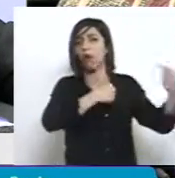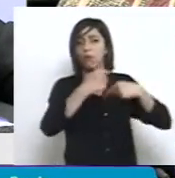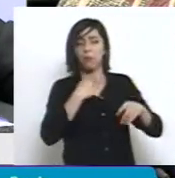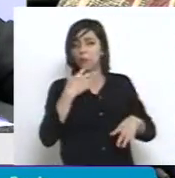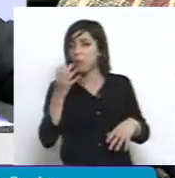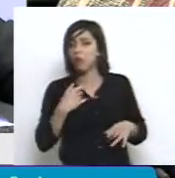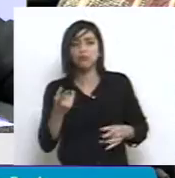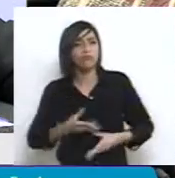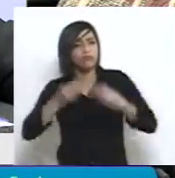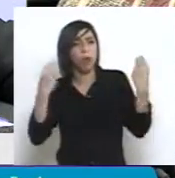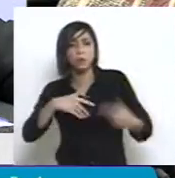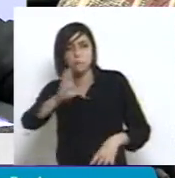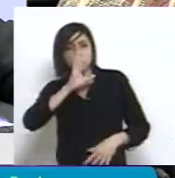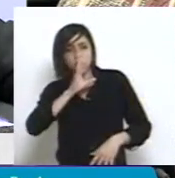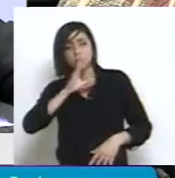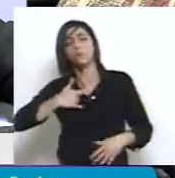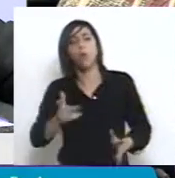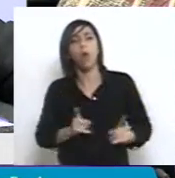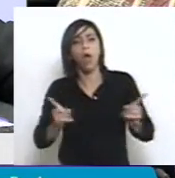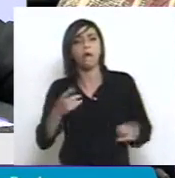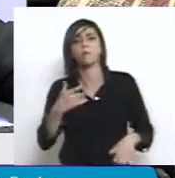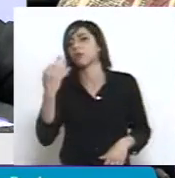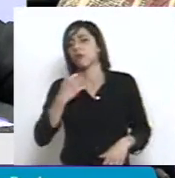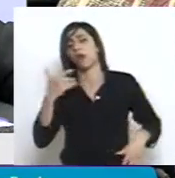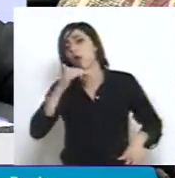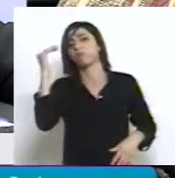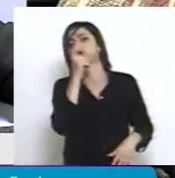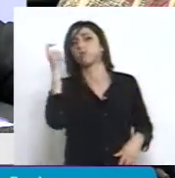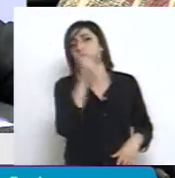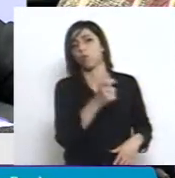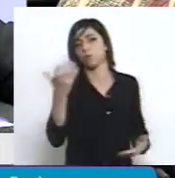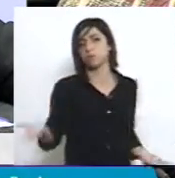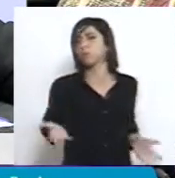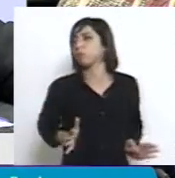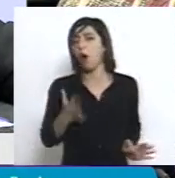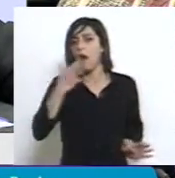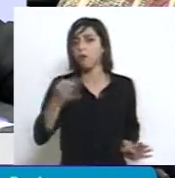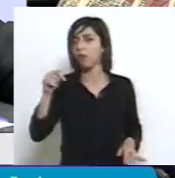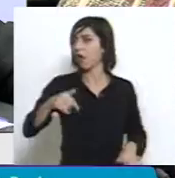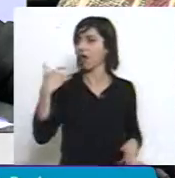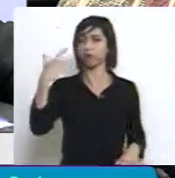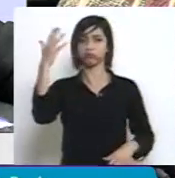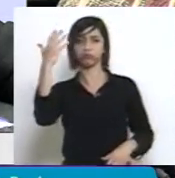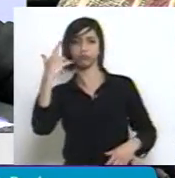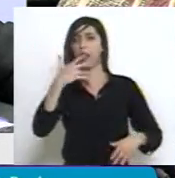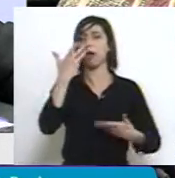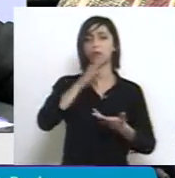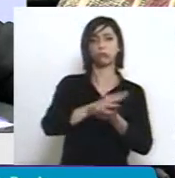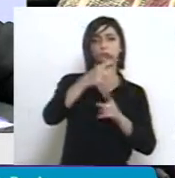verdad, llegó el momento de que uno tenga que decir alguna que otra cosa sobre lo que se ha dicho acá sobre el